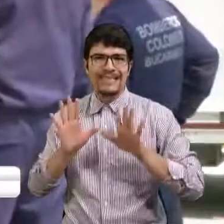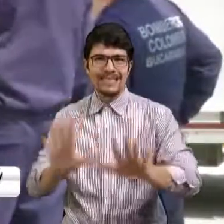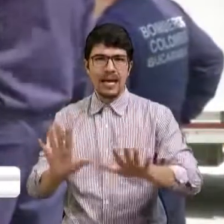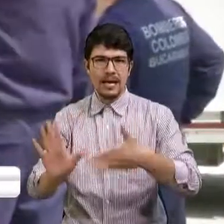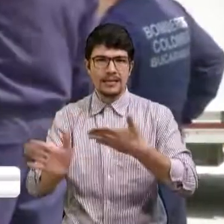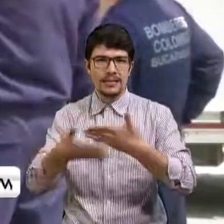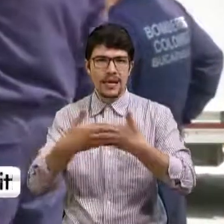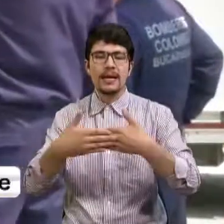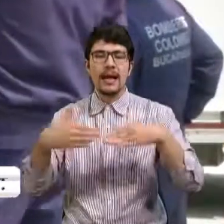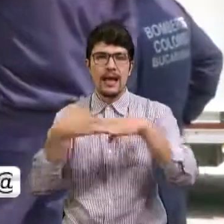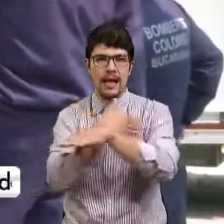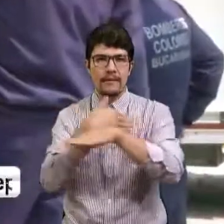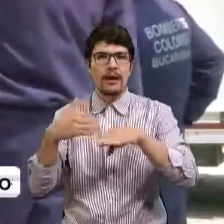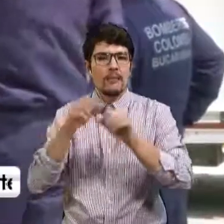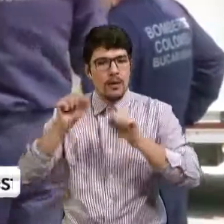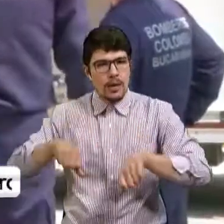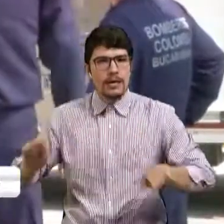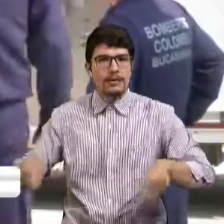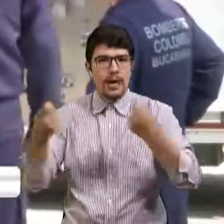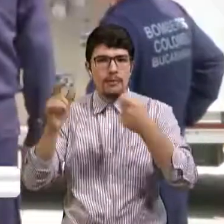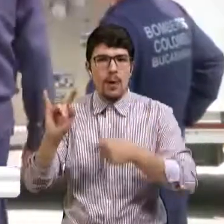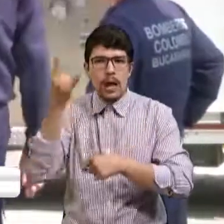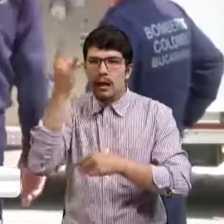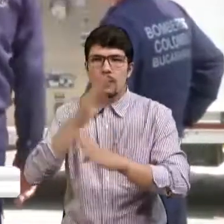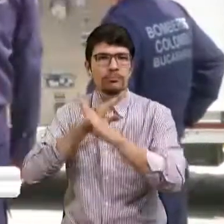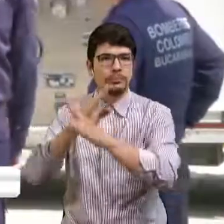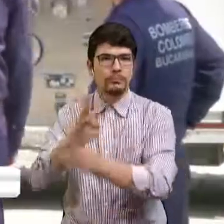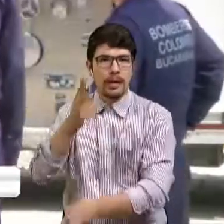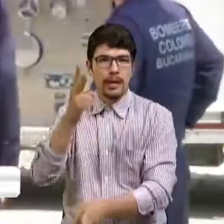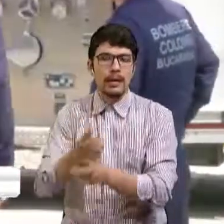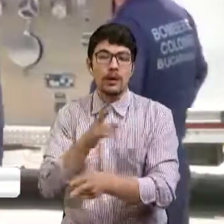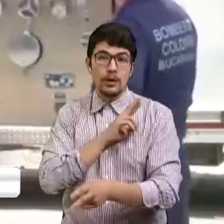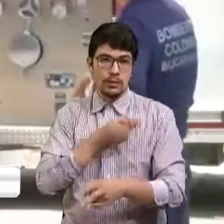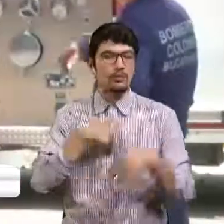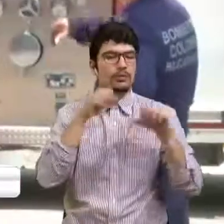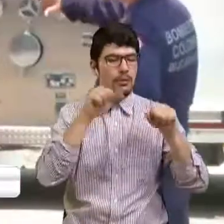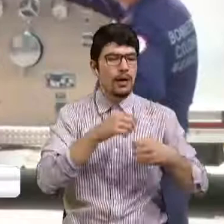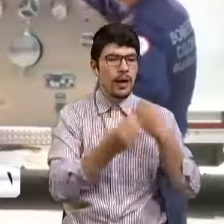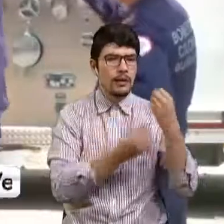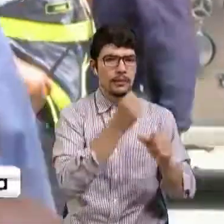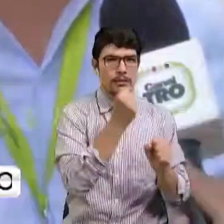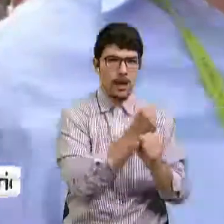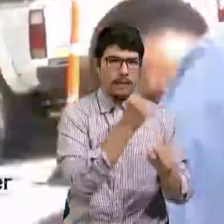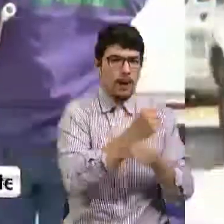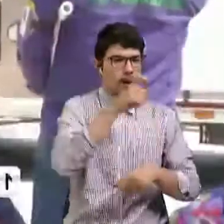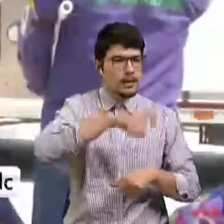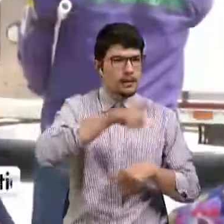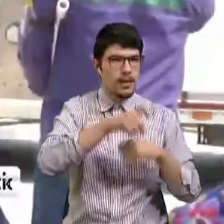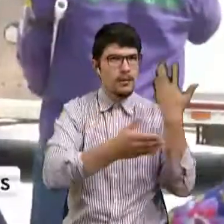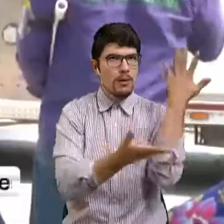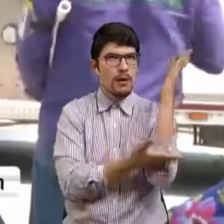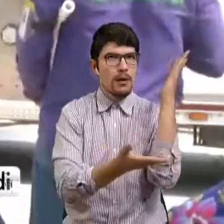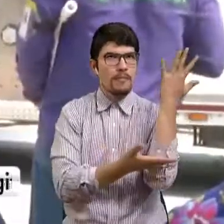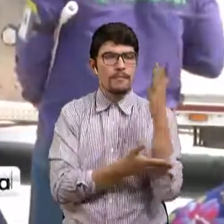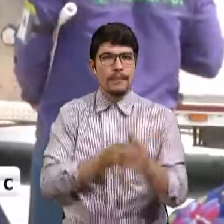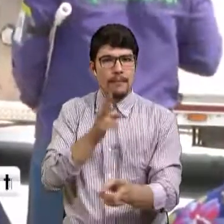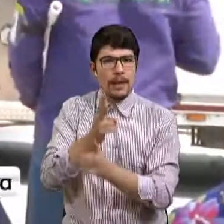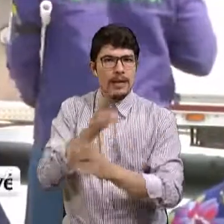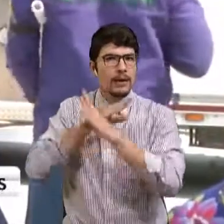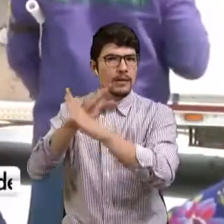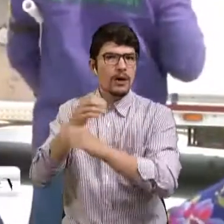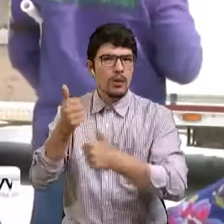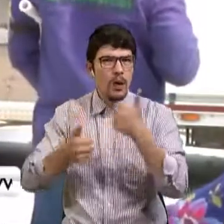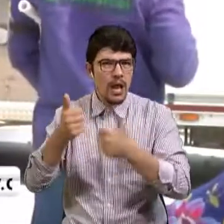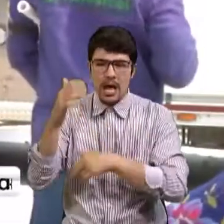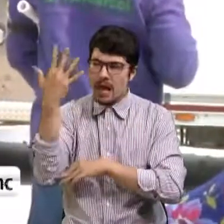salvaguardar a las personas a los vehículos que no pase nada y poder nosotros realizar los trabajos necesarios los riesgos que habitan es que el árbol está